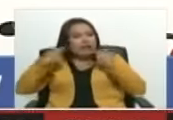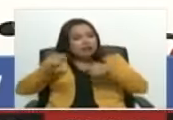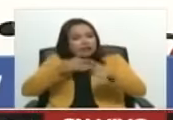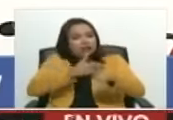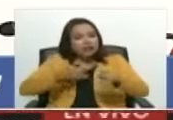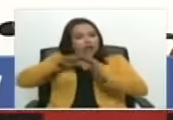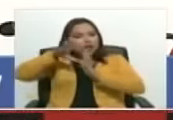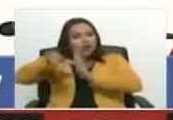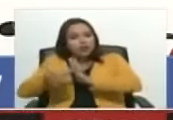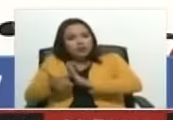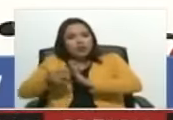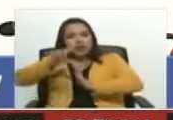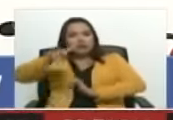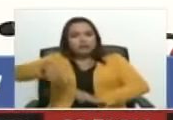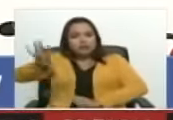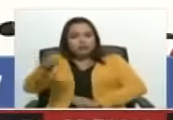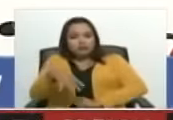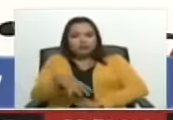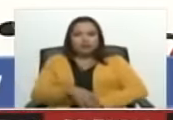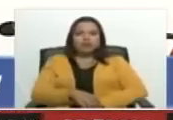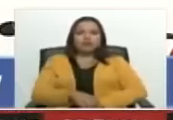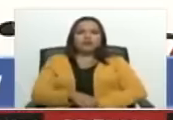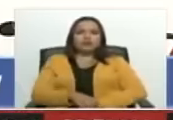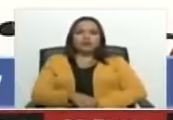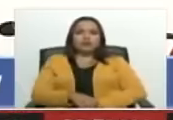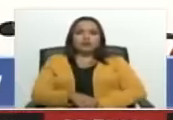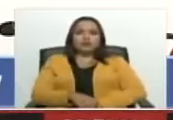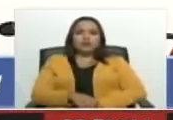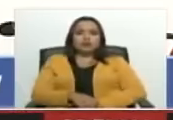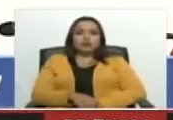despojarnos de nuestra Guayana Esequiba?